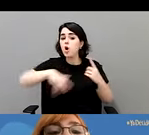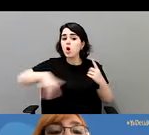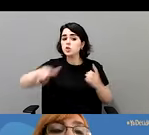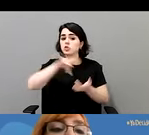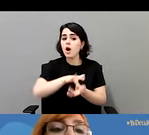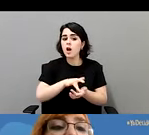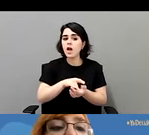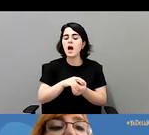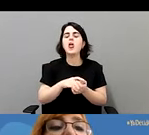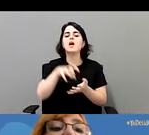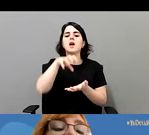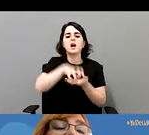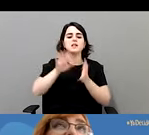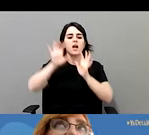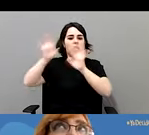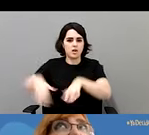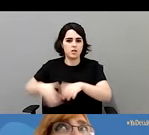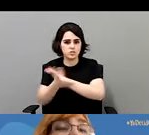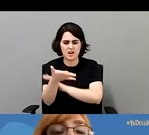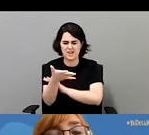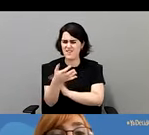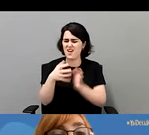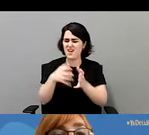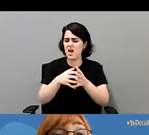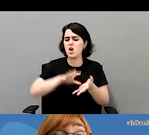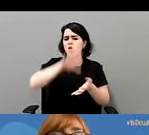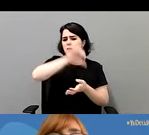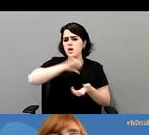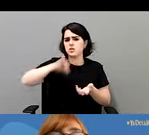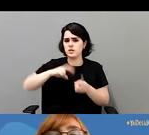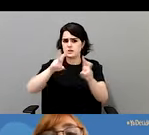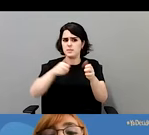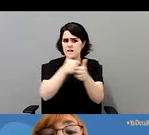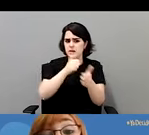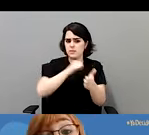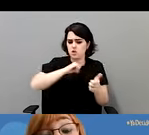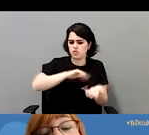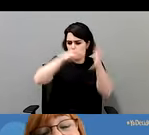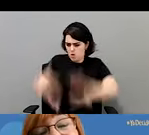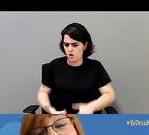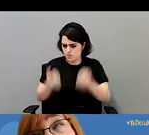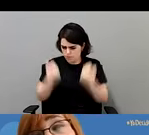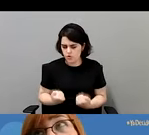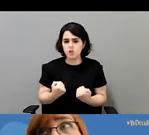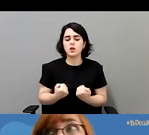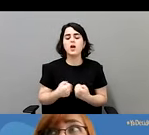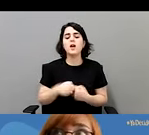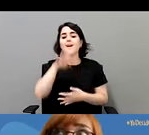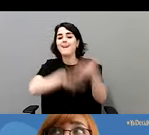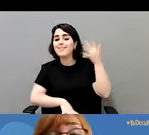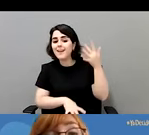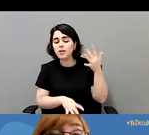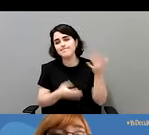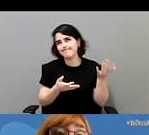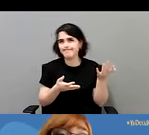de las comunidades autónomas que más implementada tiene esto de la asistencia personal. Cataluña,